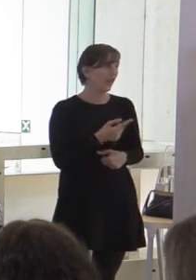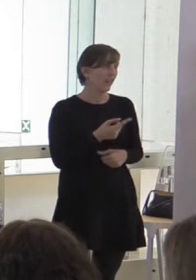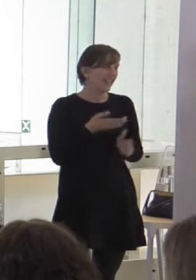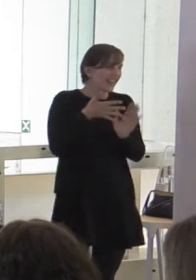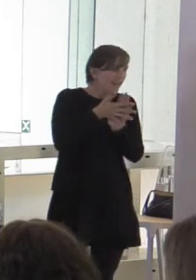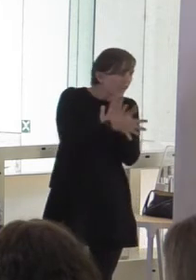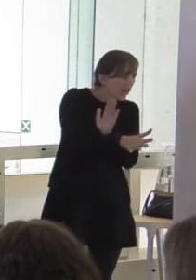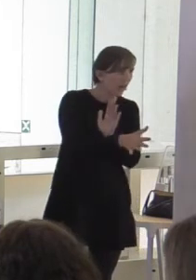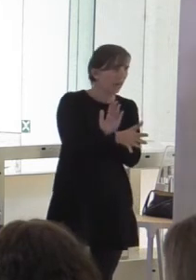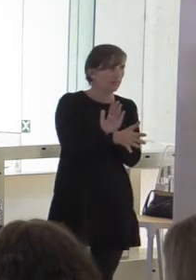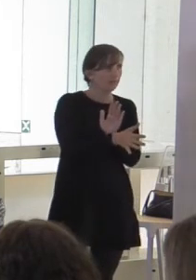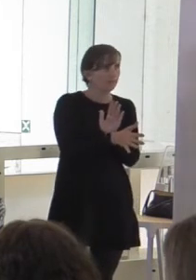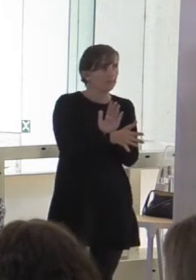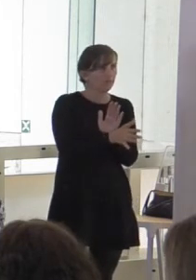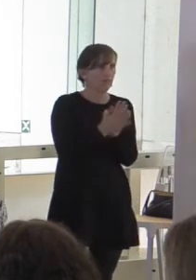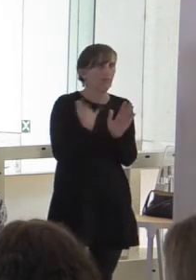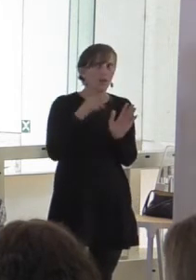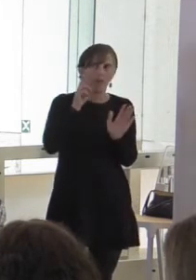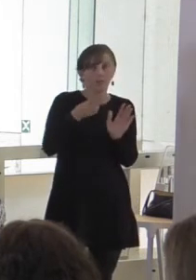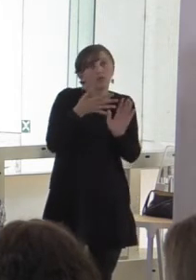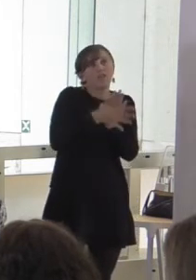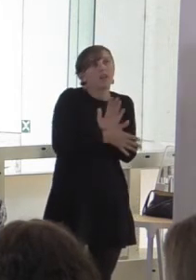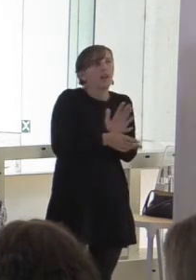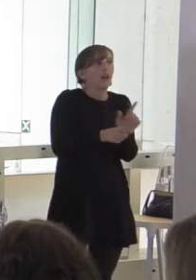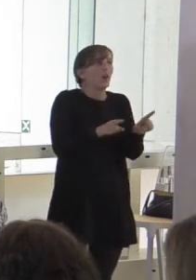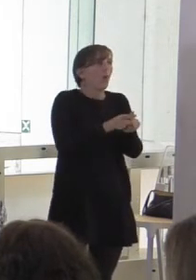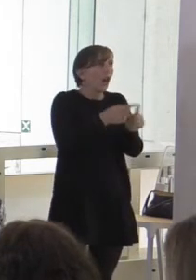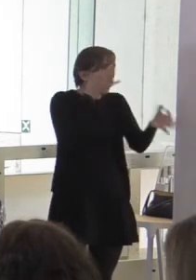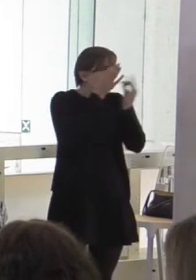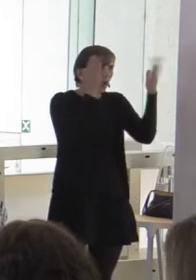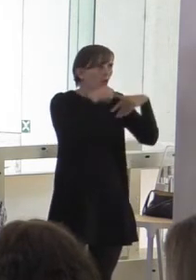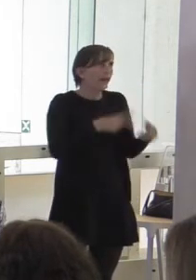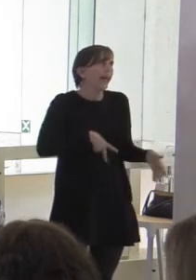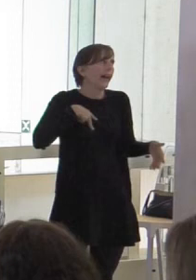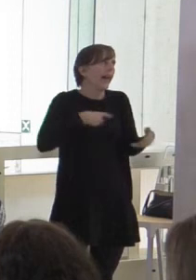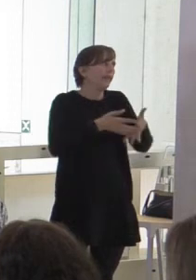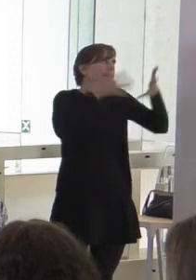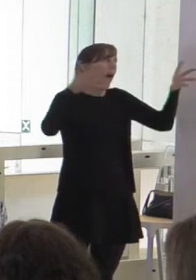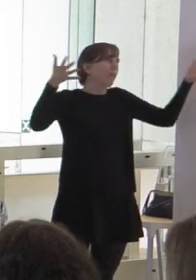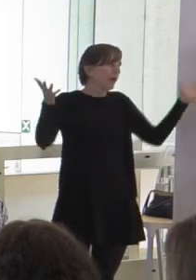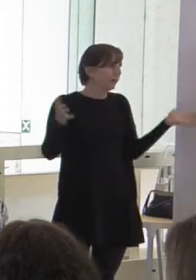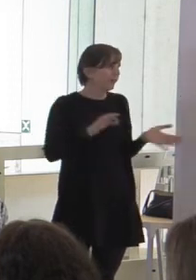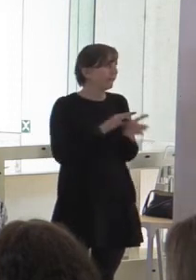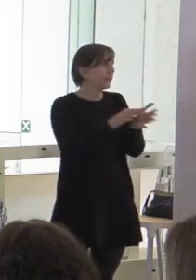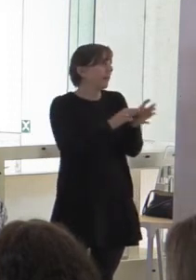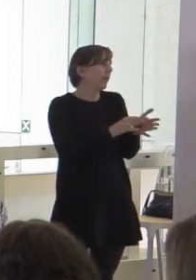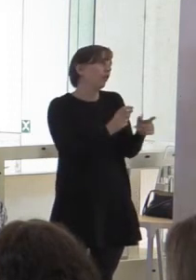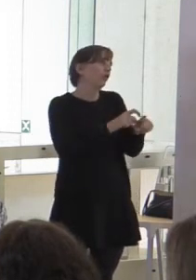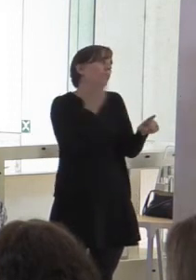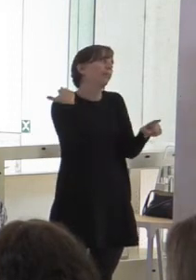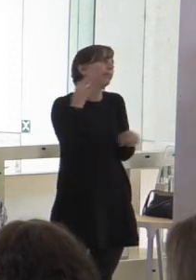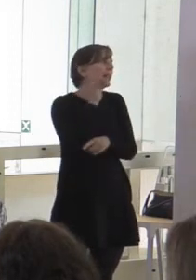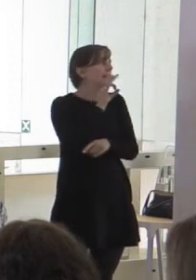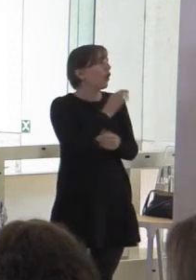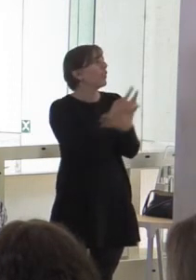define de forma, como hemos visto, muy amplia y muy poco concreta ese servicio en su artículo 19, pero no ha